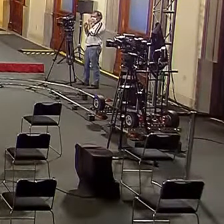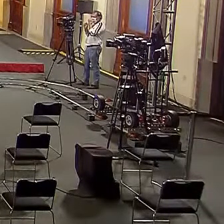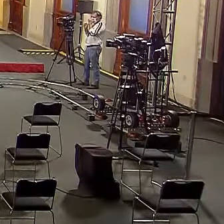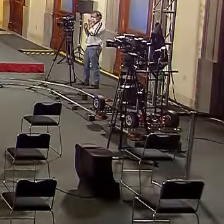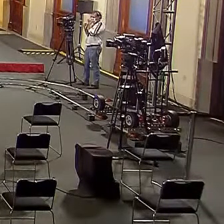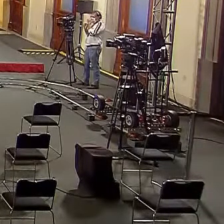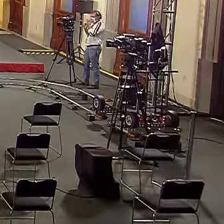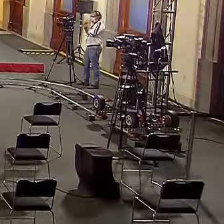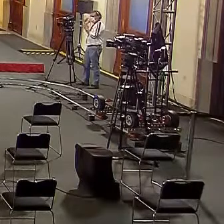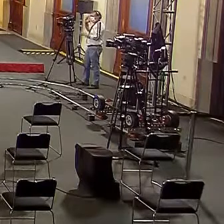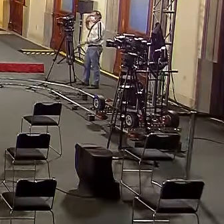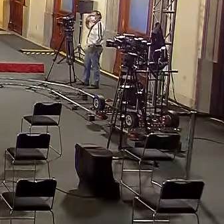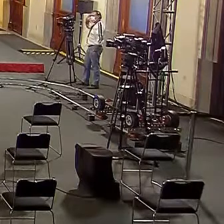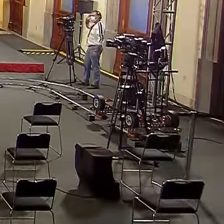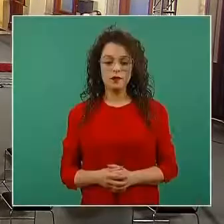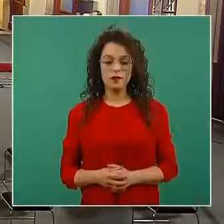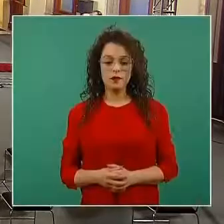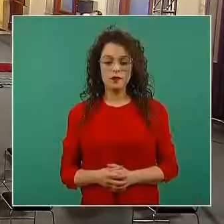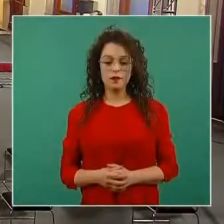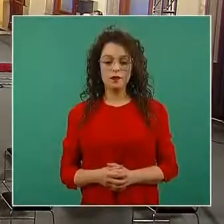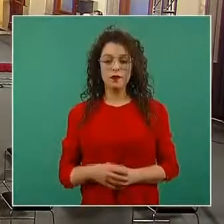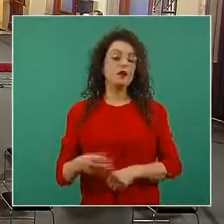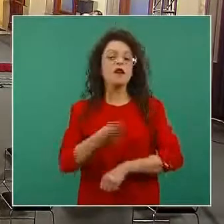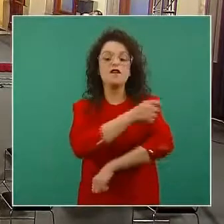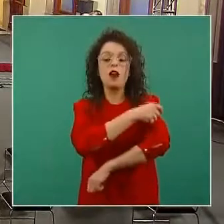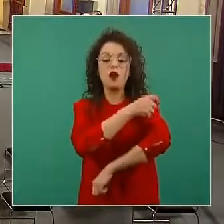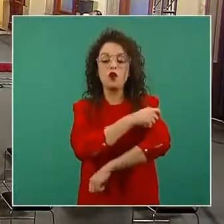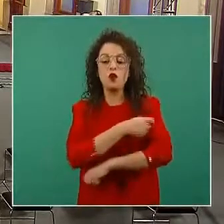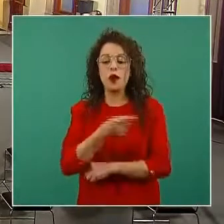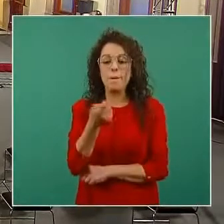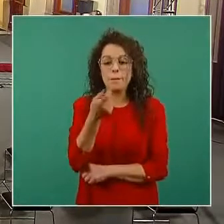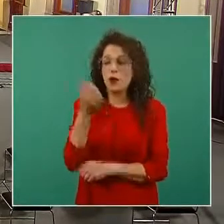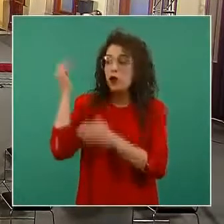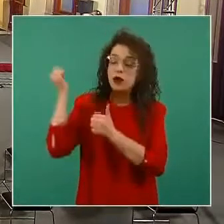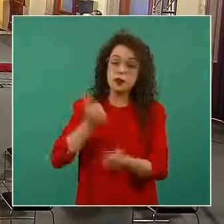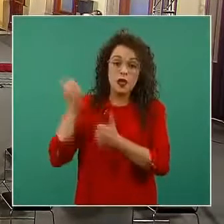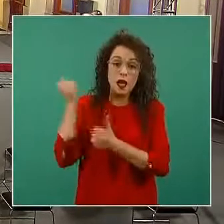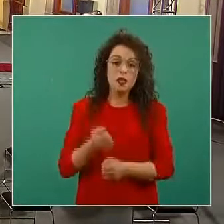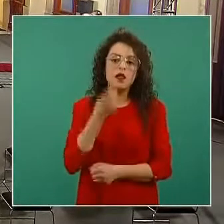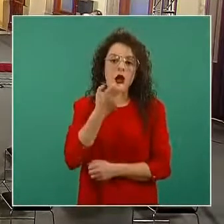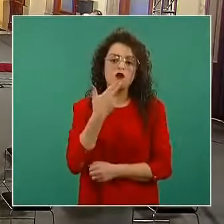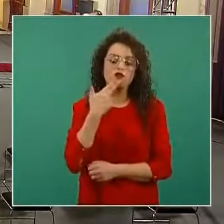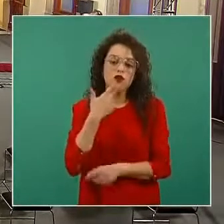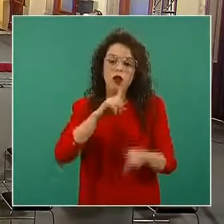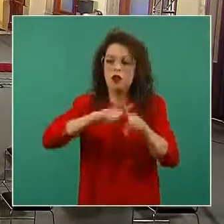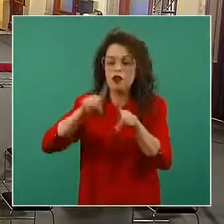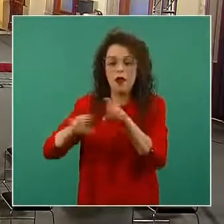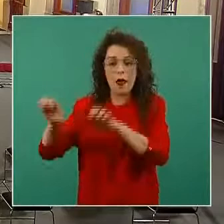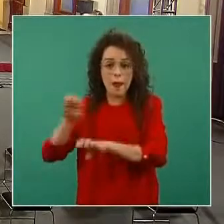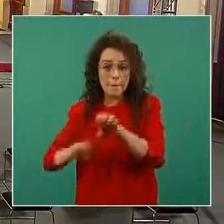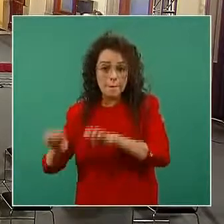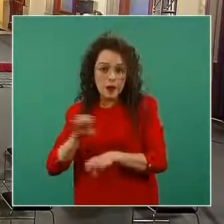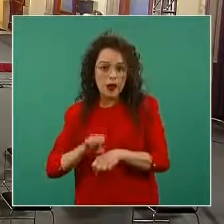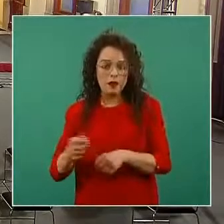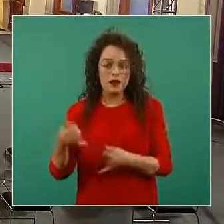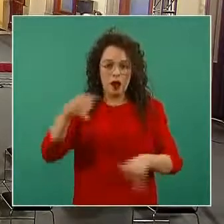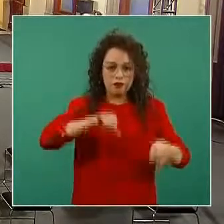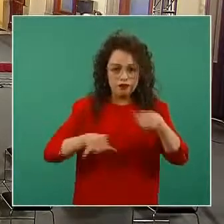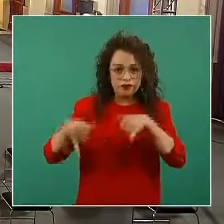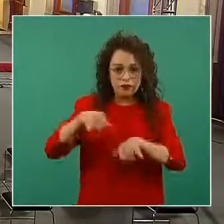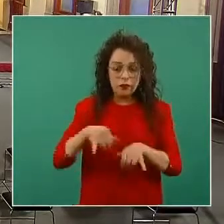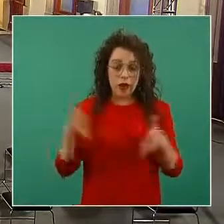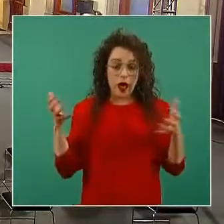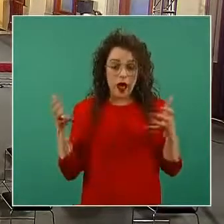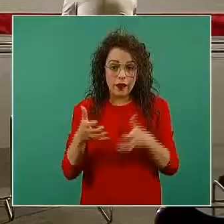esto es una situación que se tiene a nivel internacional. Las diferentes farmacéuticas que hasta el momento han logrado producir